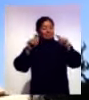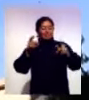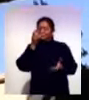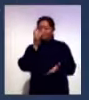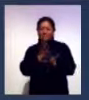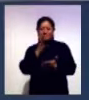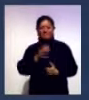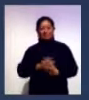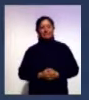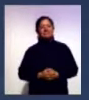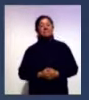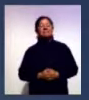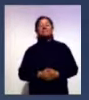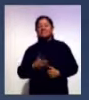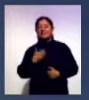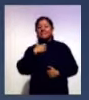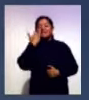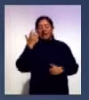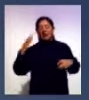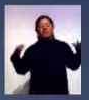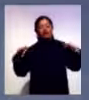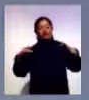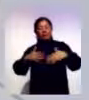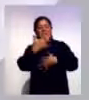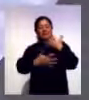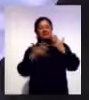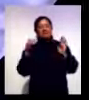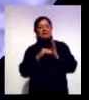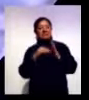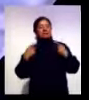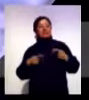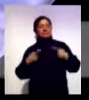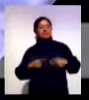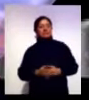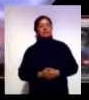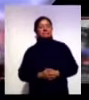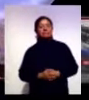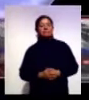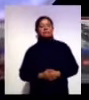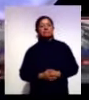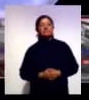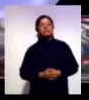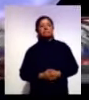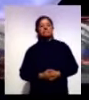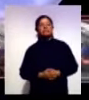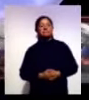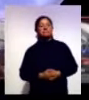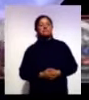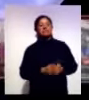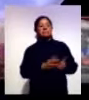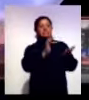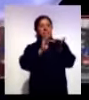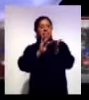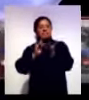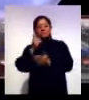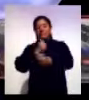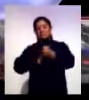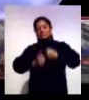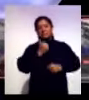única, por lo que esperan la asistencia de 15.000 personas. Gracias a la experiencia del año pasado,